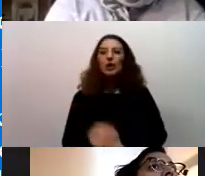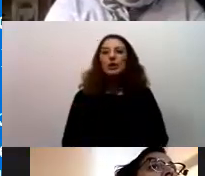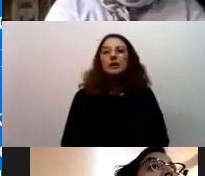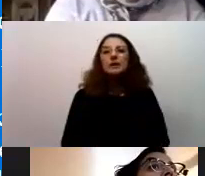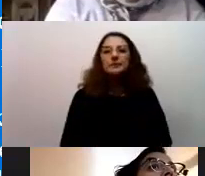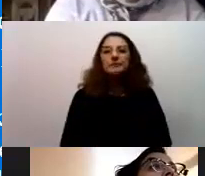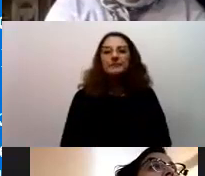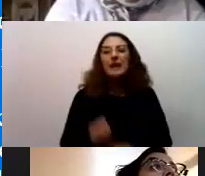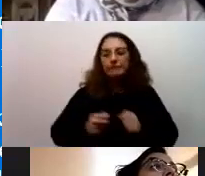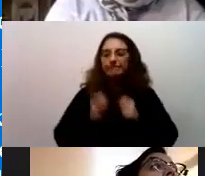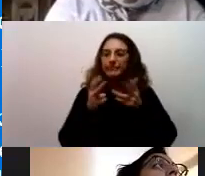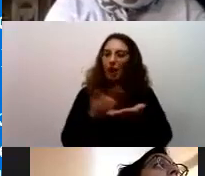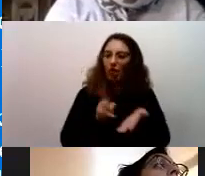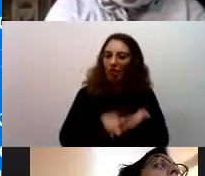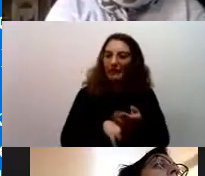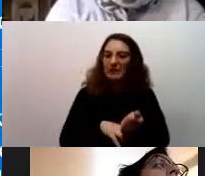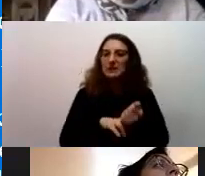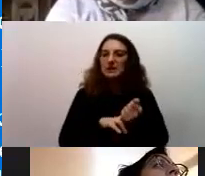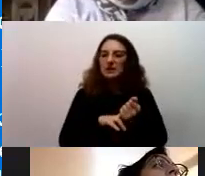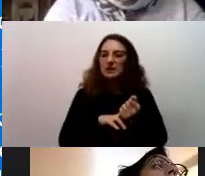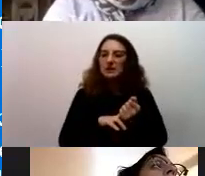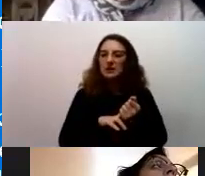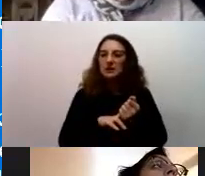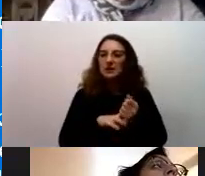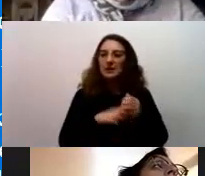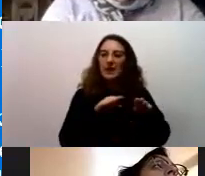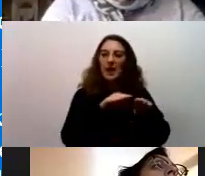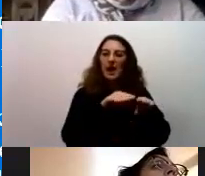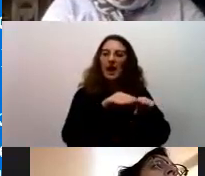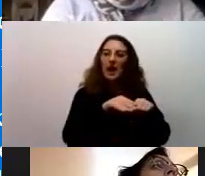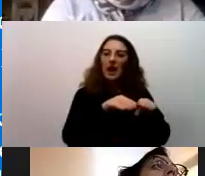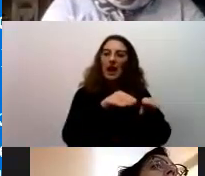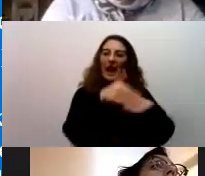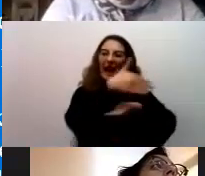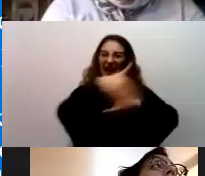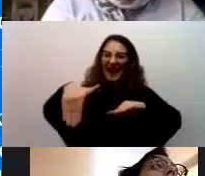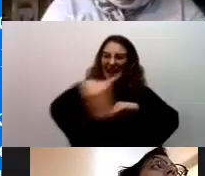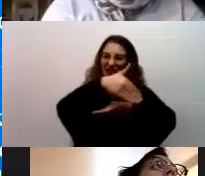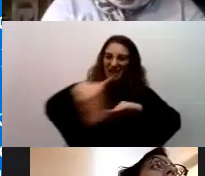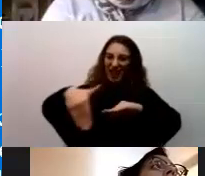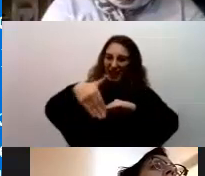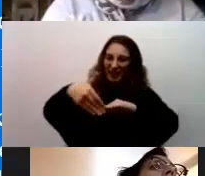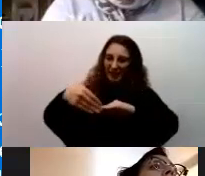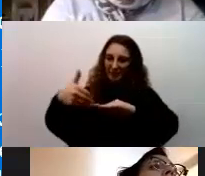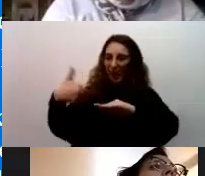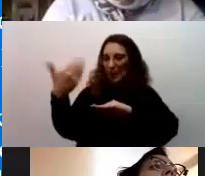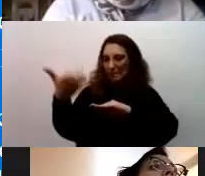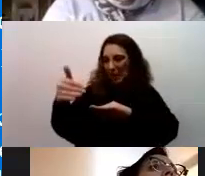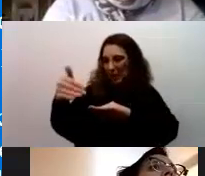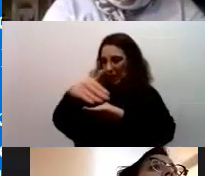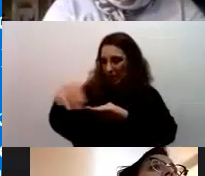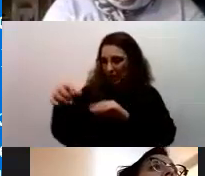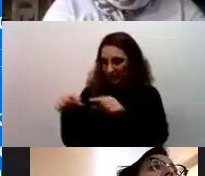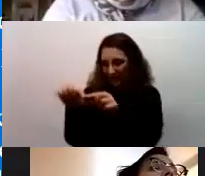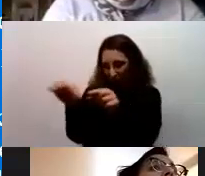Vuelvo a repetir, en las orillas de la calle o de la otra vía pública, junto a